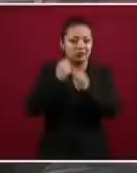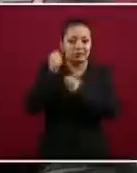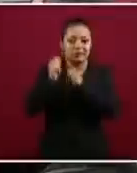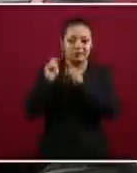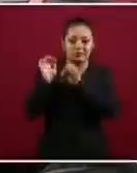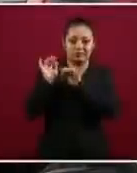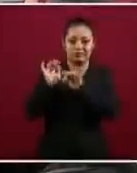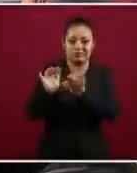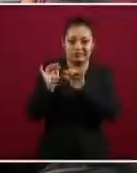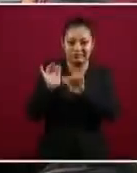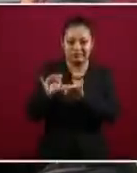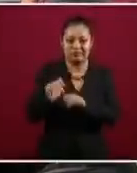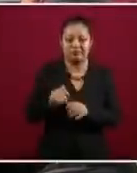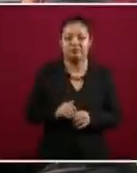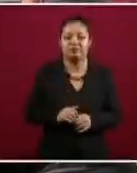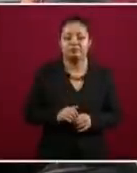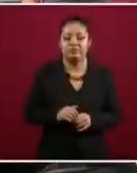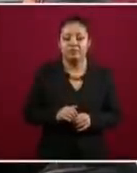la ventaja